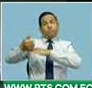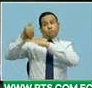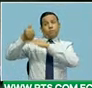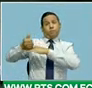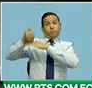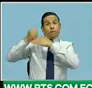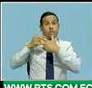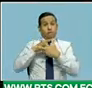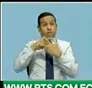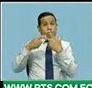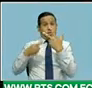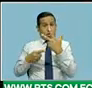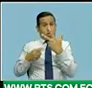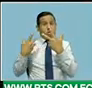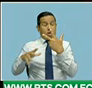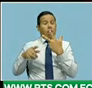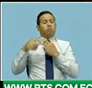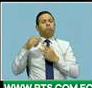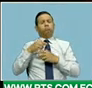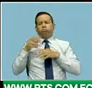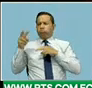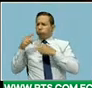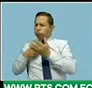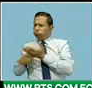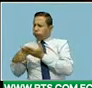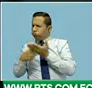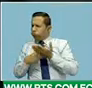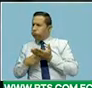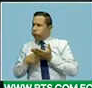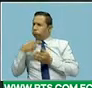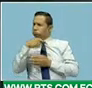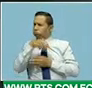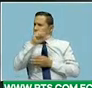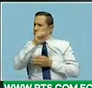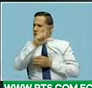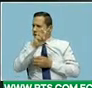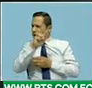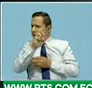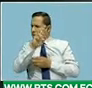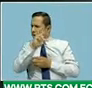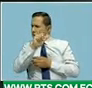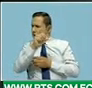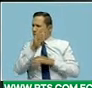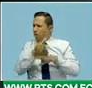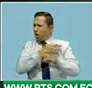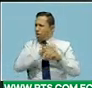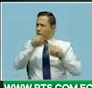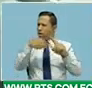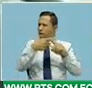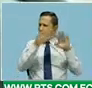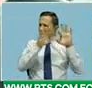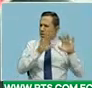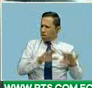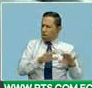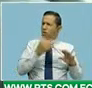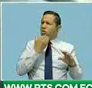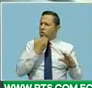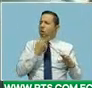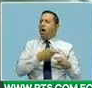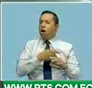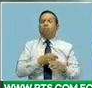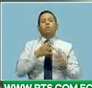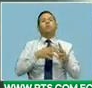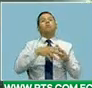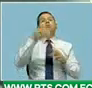Daniela Camacho. Fernando Alvarado, exsecretario de comunicación en el periodo de Rafael Correa, que actualmente estaría en Venezuela, fue